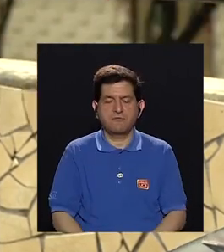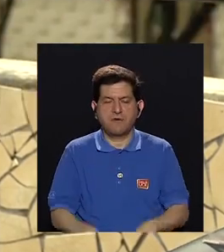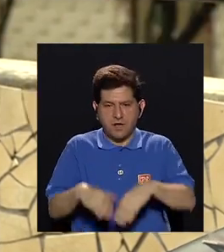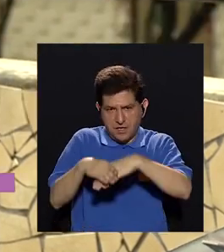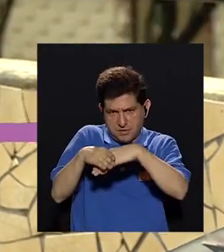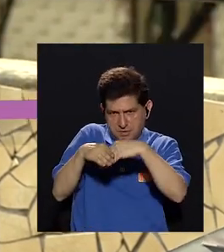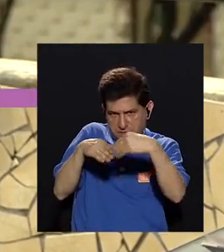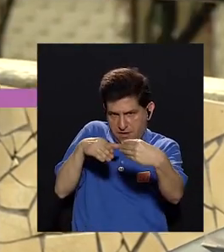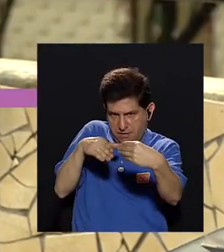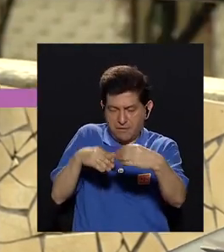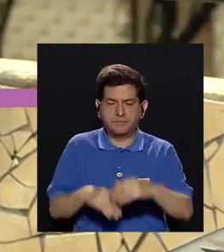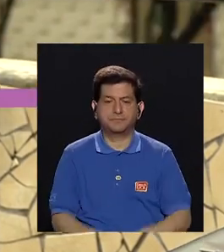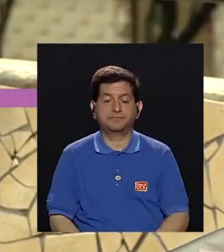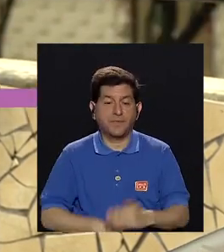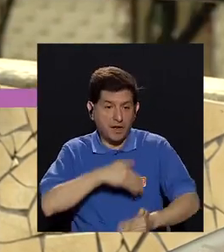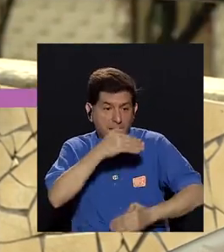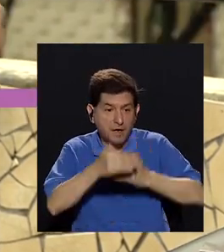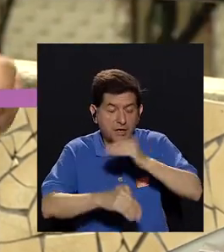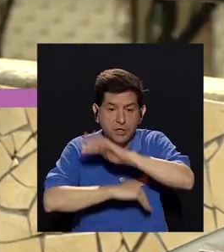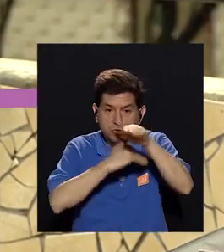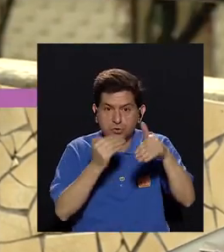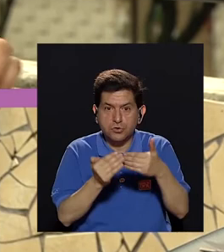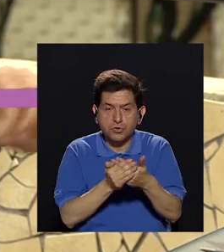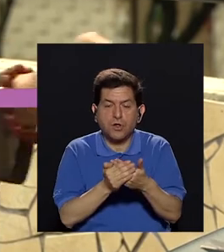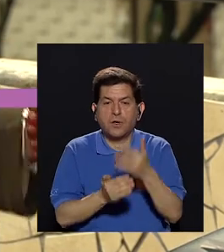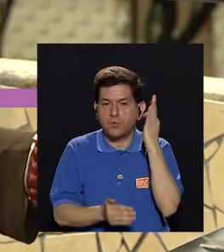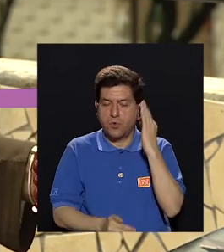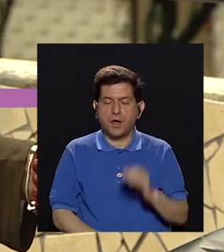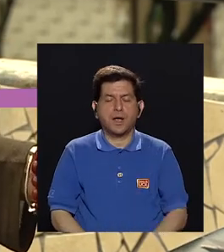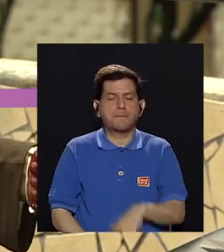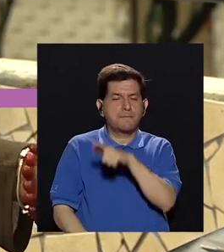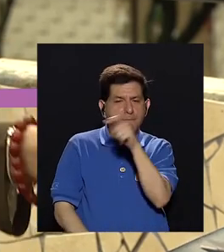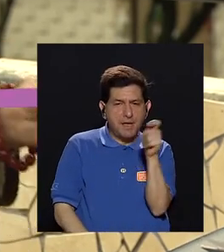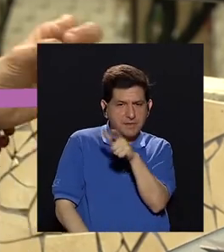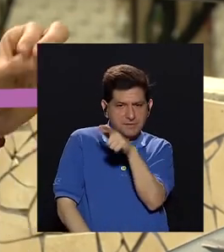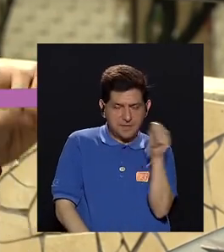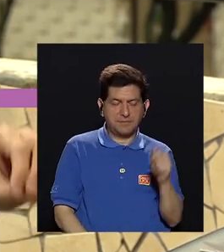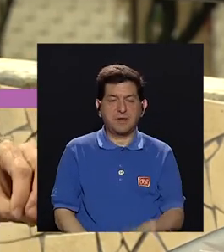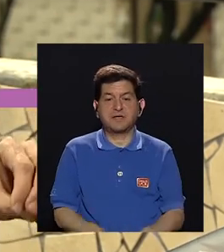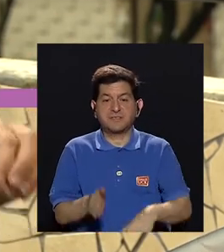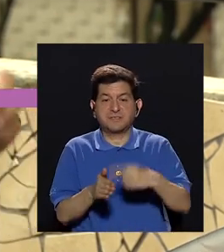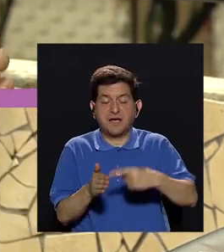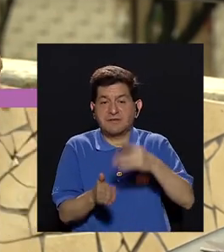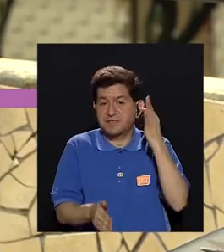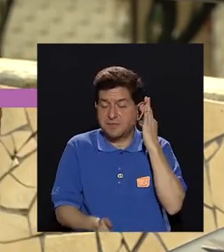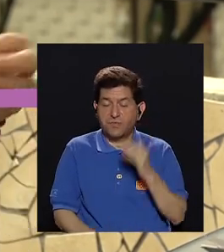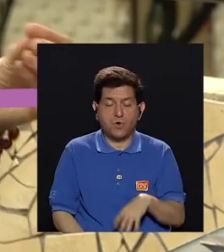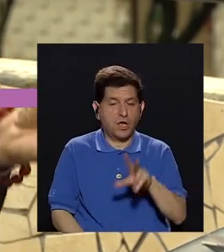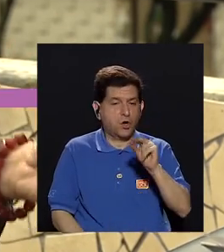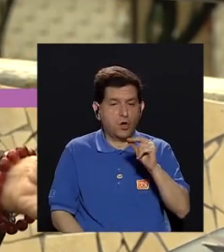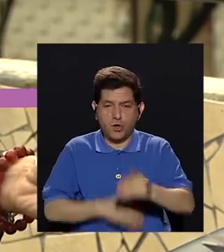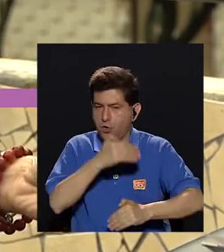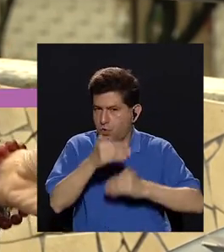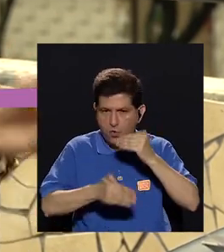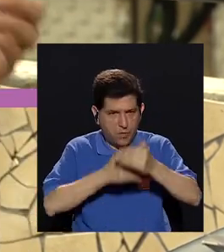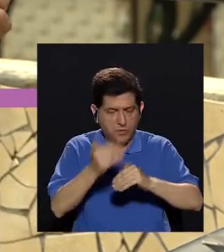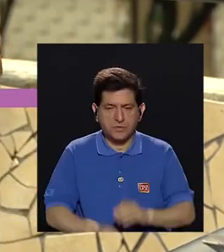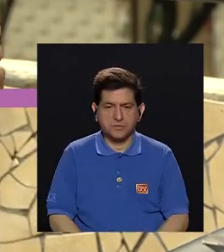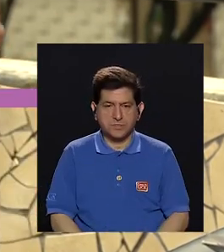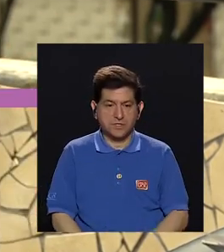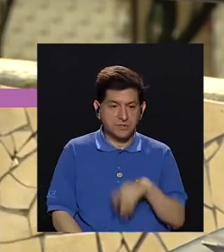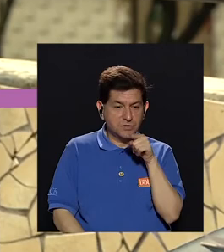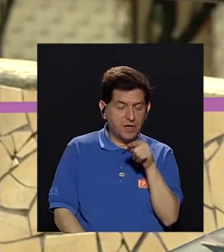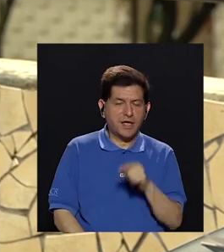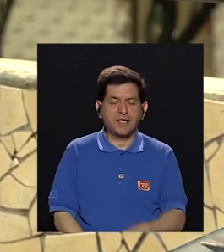rompe el ovario. Entonces, en ese proceso estamos todos los meses. En algunos casos la mujer no ovula y